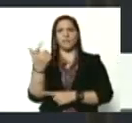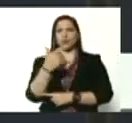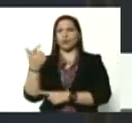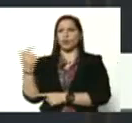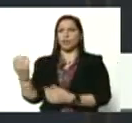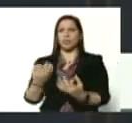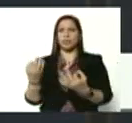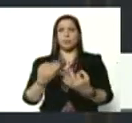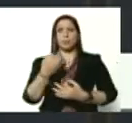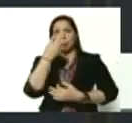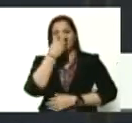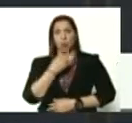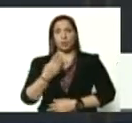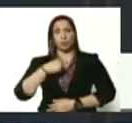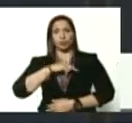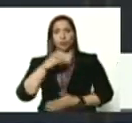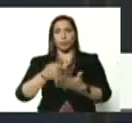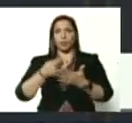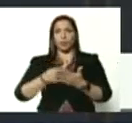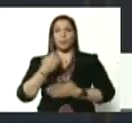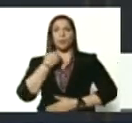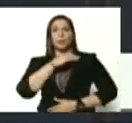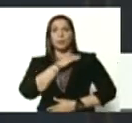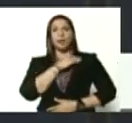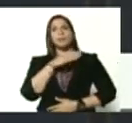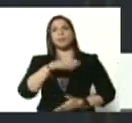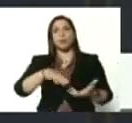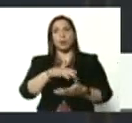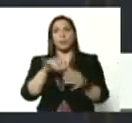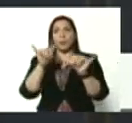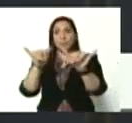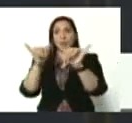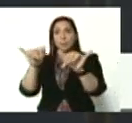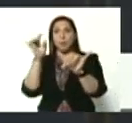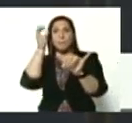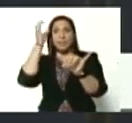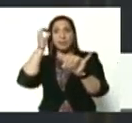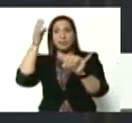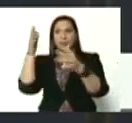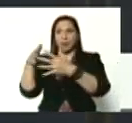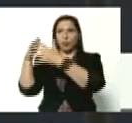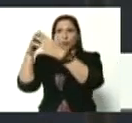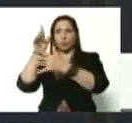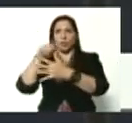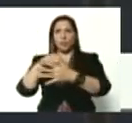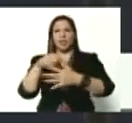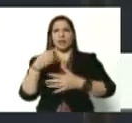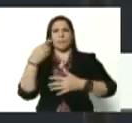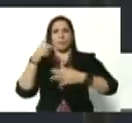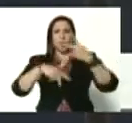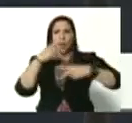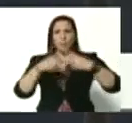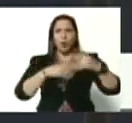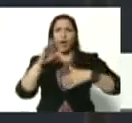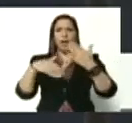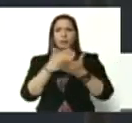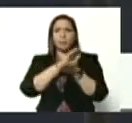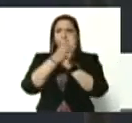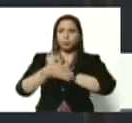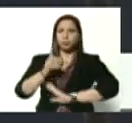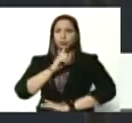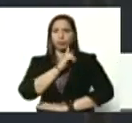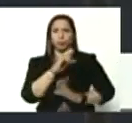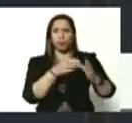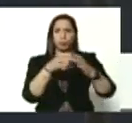que los pobres financiamos la pandemia y las crisis que ellos mismos crean está incluso programado hasta la desaparición de los llamados